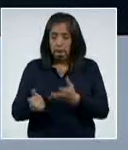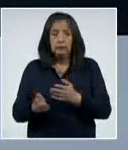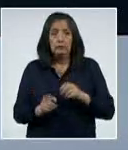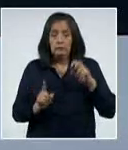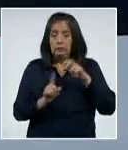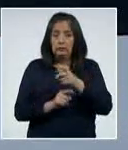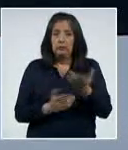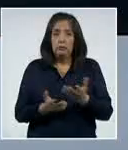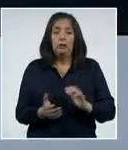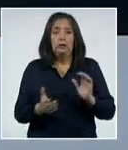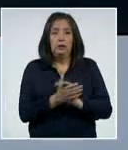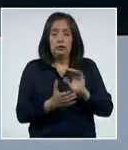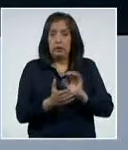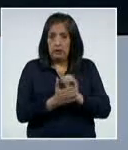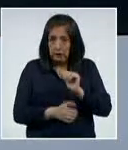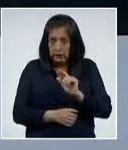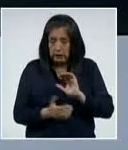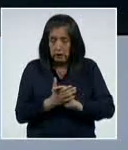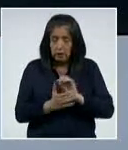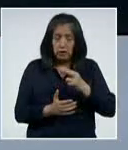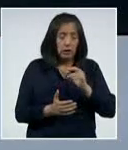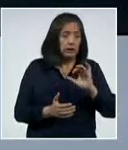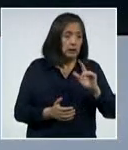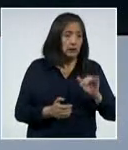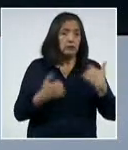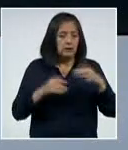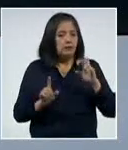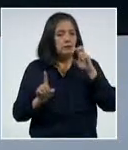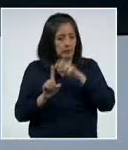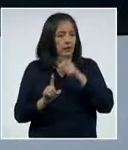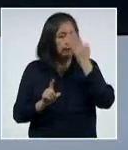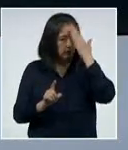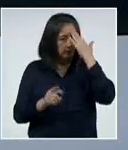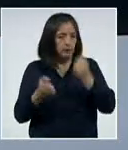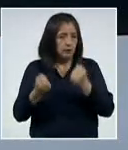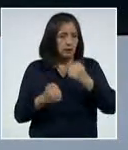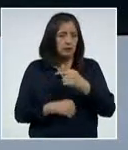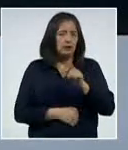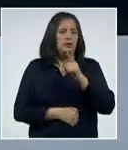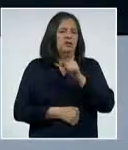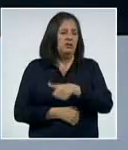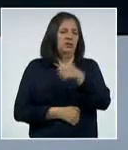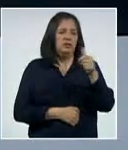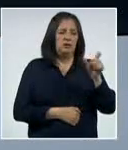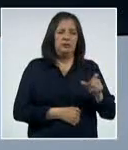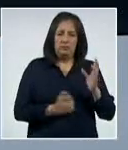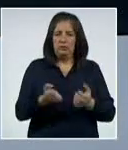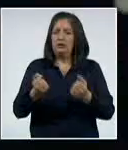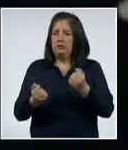descubierto en Chaclacayo. Las autoridades han logrado dar ya con el vehículo y con un presunto cómplice quien estaba manejando la